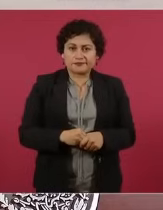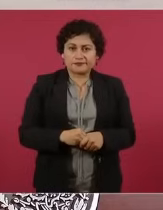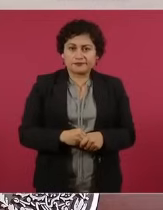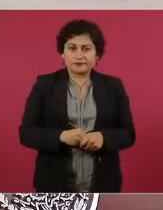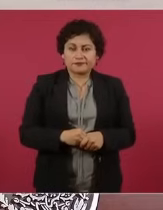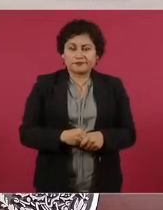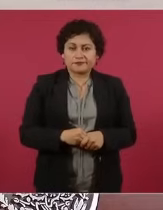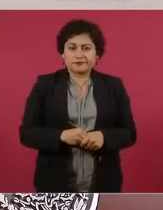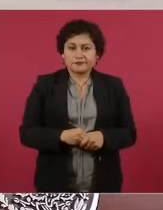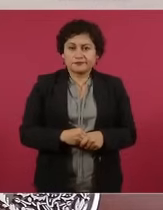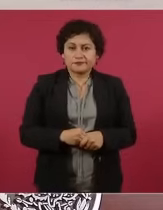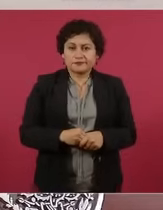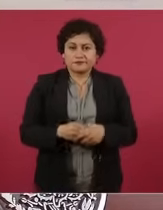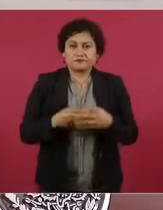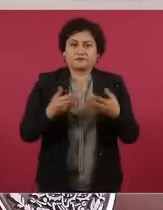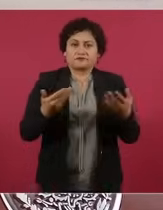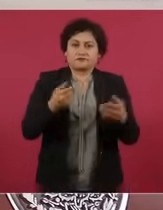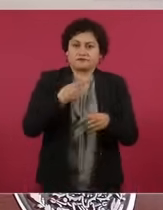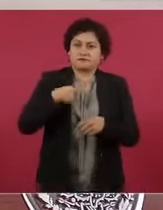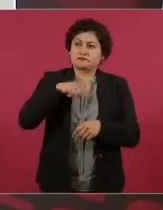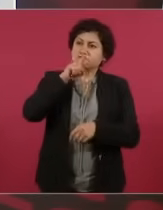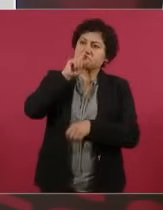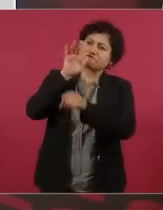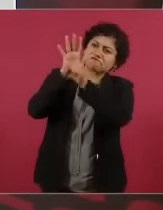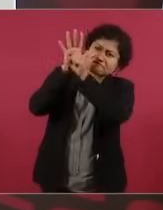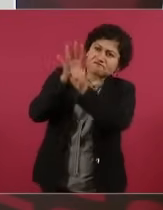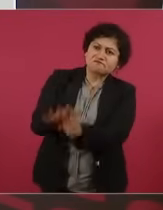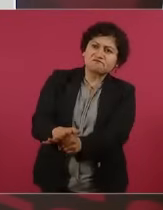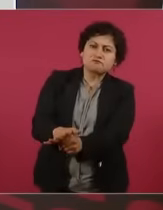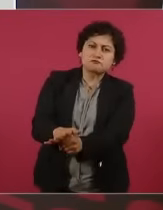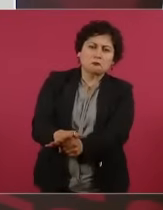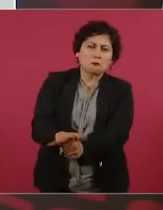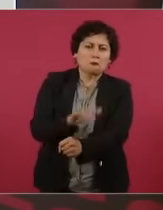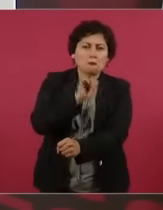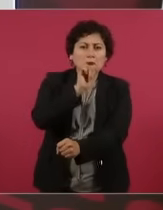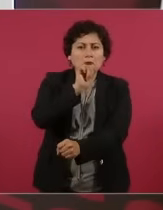y no hay censura para nadie,